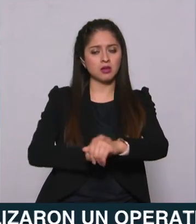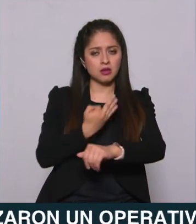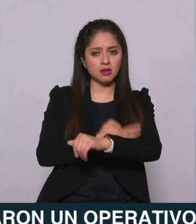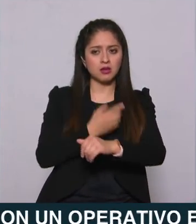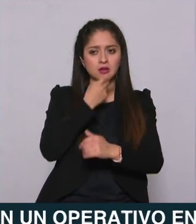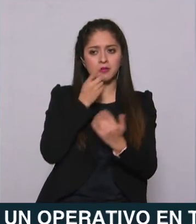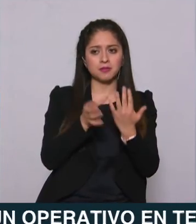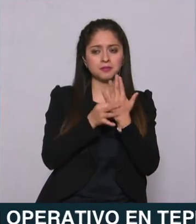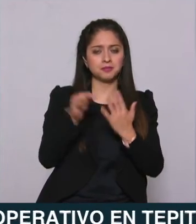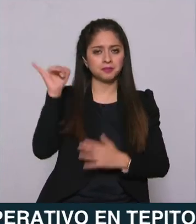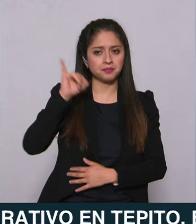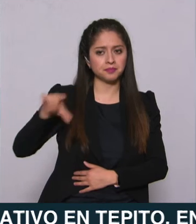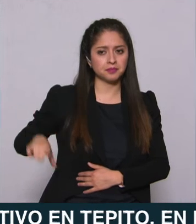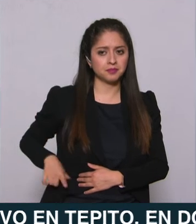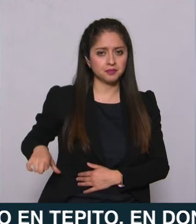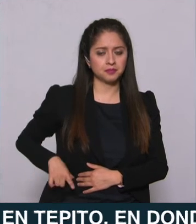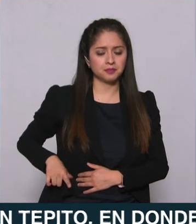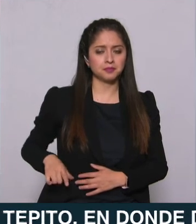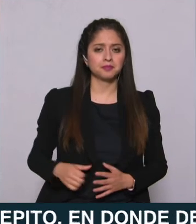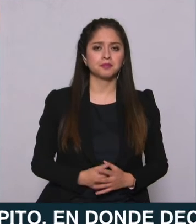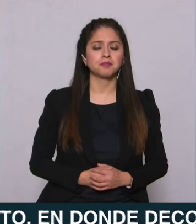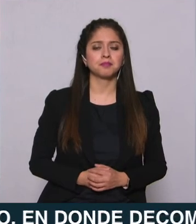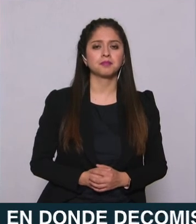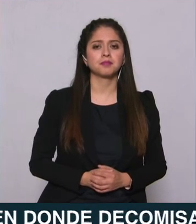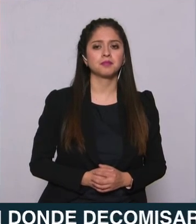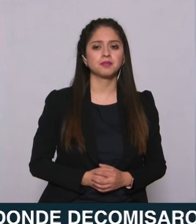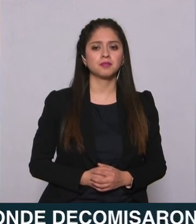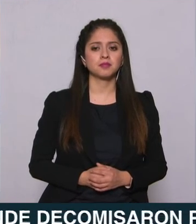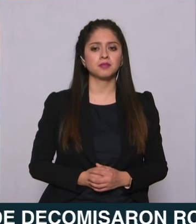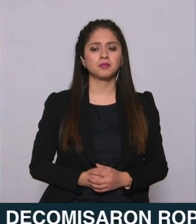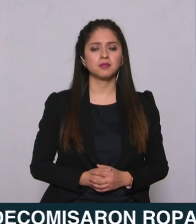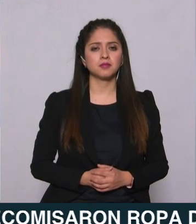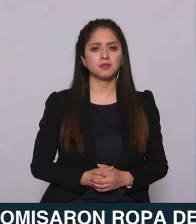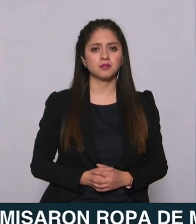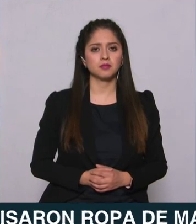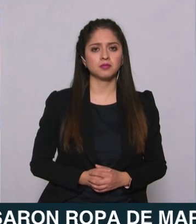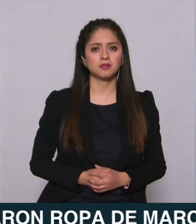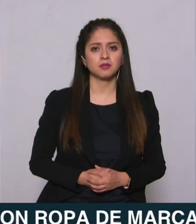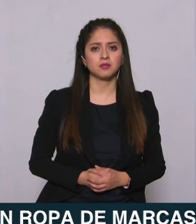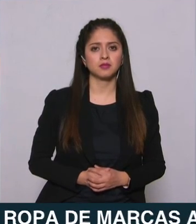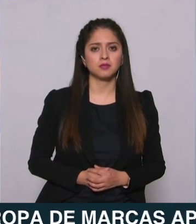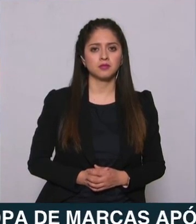indicó la mandataria capitalina. Enrique Muñiz, 21 Noticias.